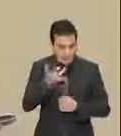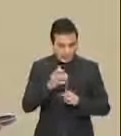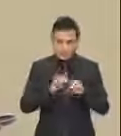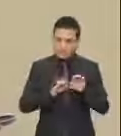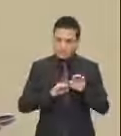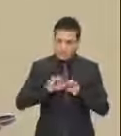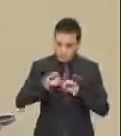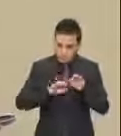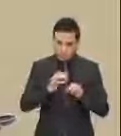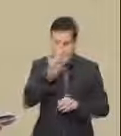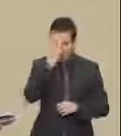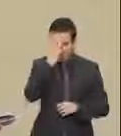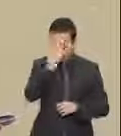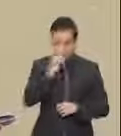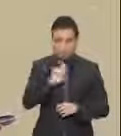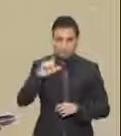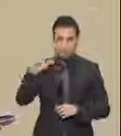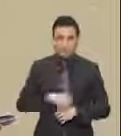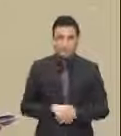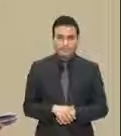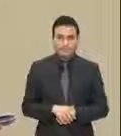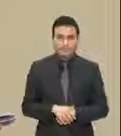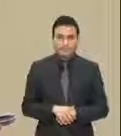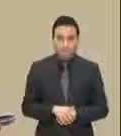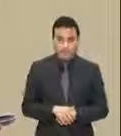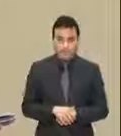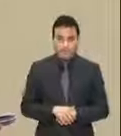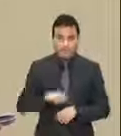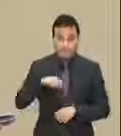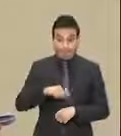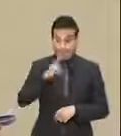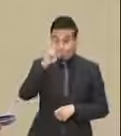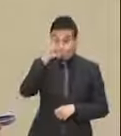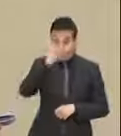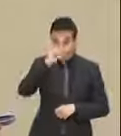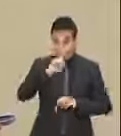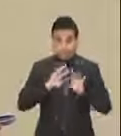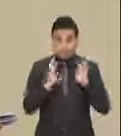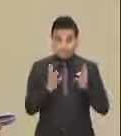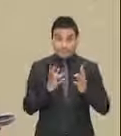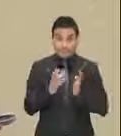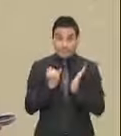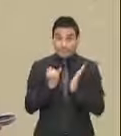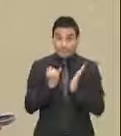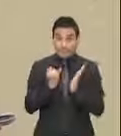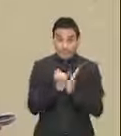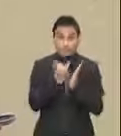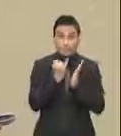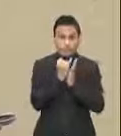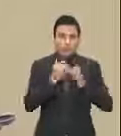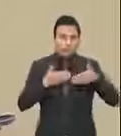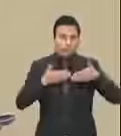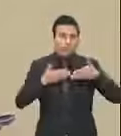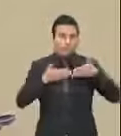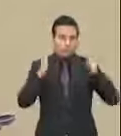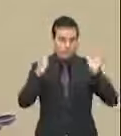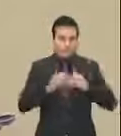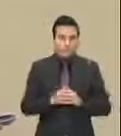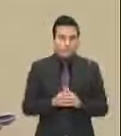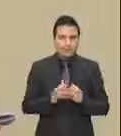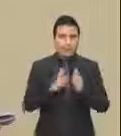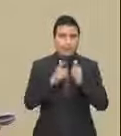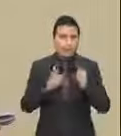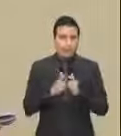profesionalismo cada decisión tomada por este consejo general se ha hecho pública y los partidos políticos han